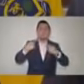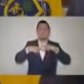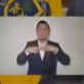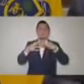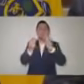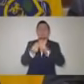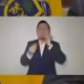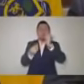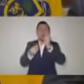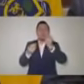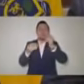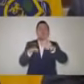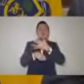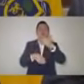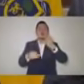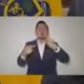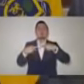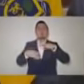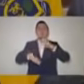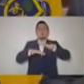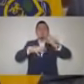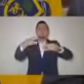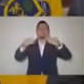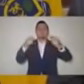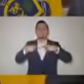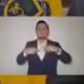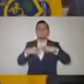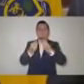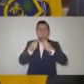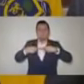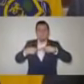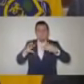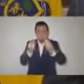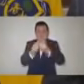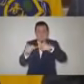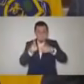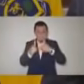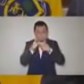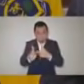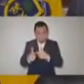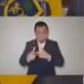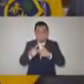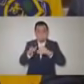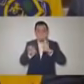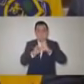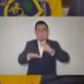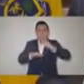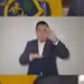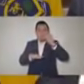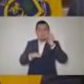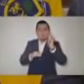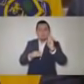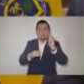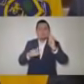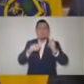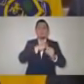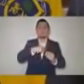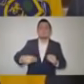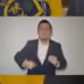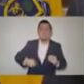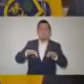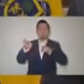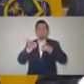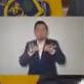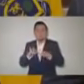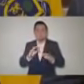para vuelos que provengan de destinos que presentan rebrotes del virus y particularmente vamos a exigirle a las autoridades municipales